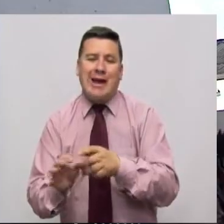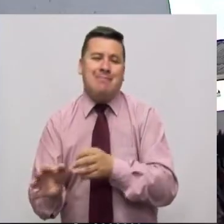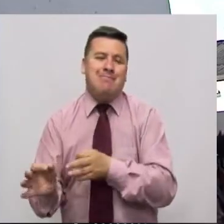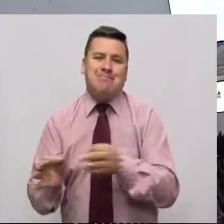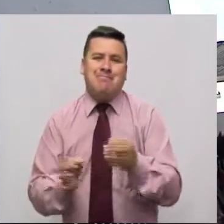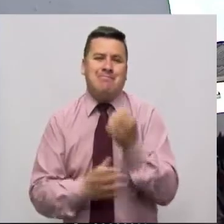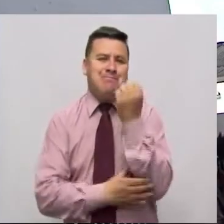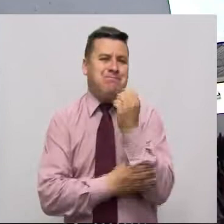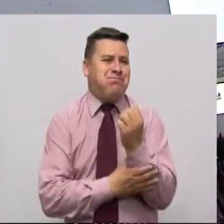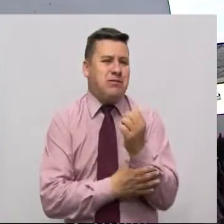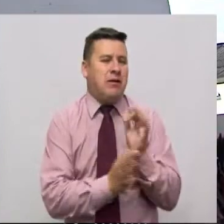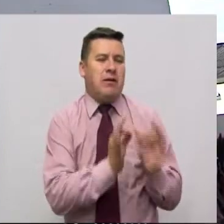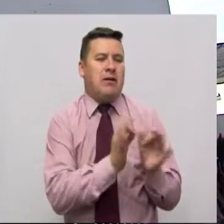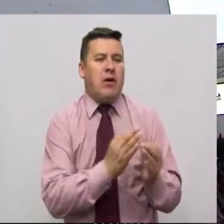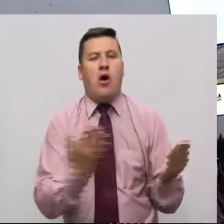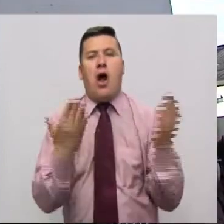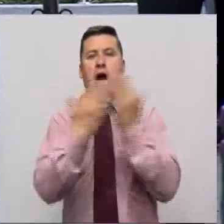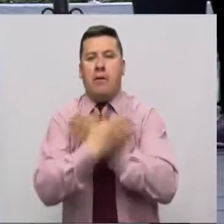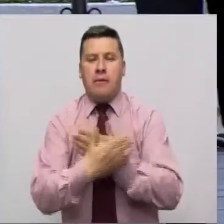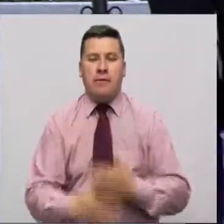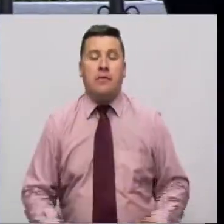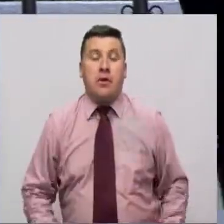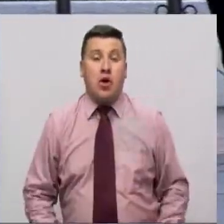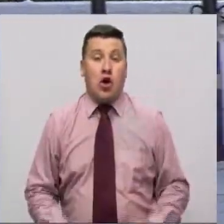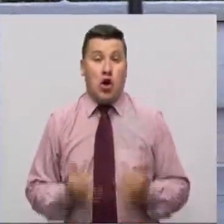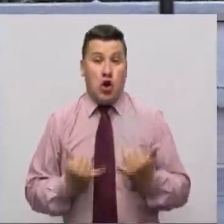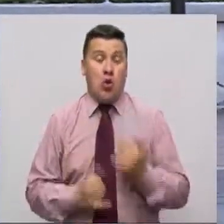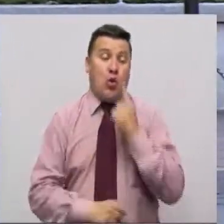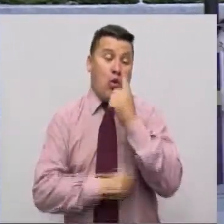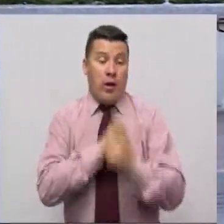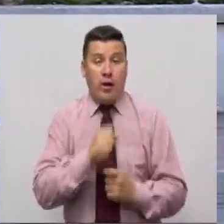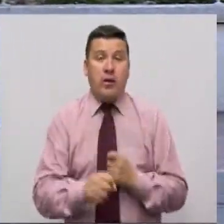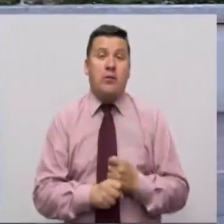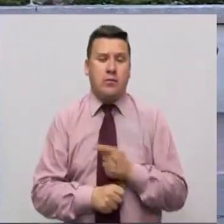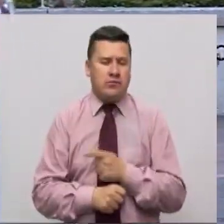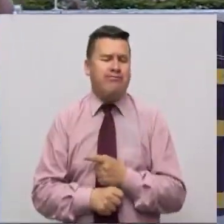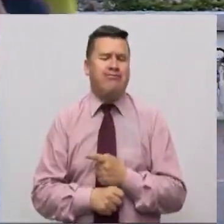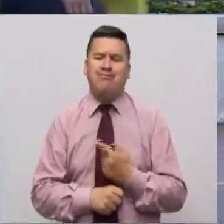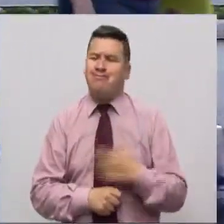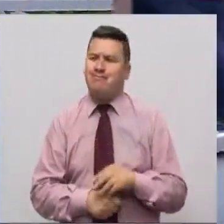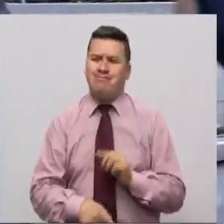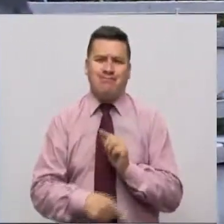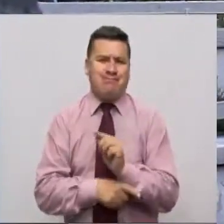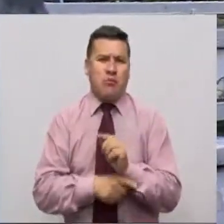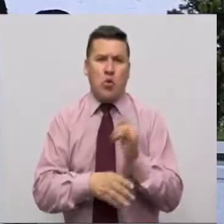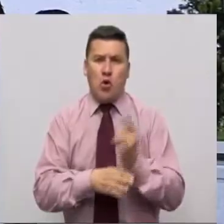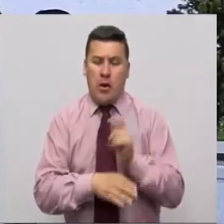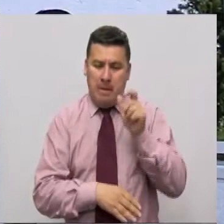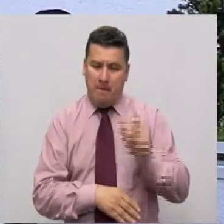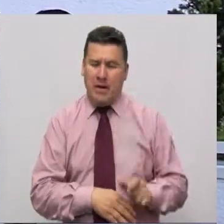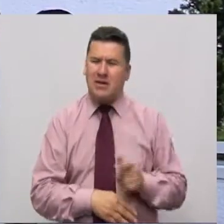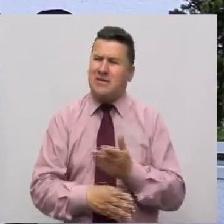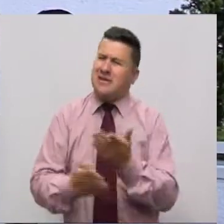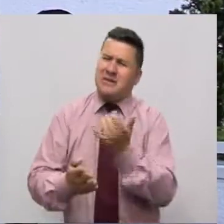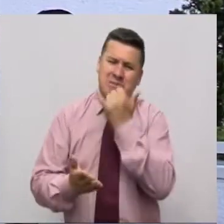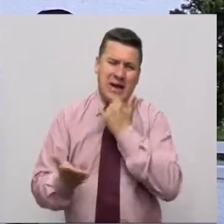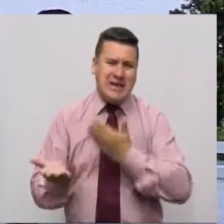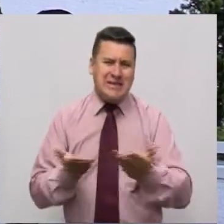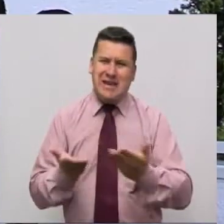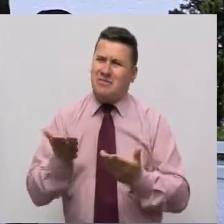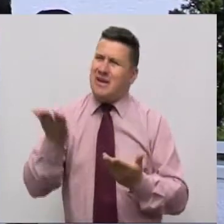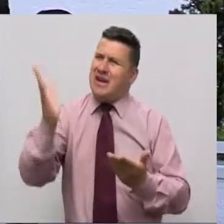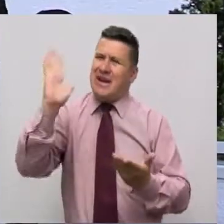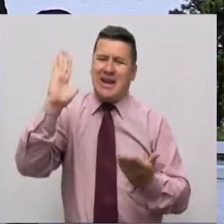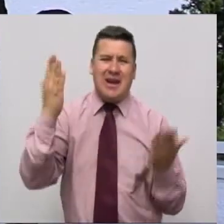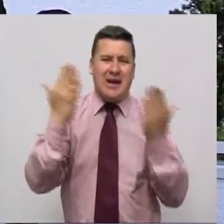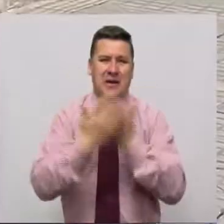ese momento entró en proceso de liquidación. Hoy, un año después, son muchas las críticas de los usuarios de Medimás por el servicio